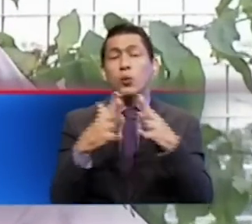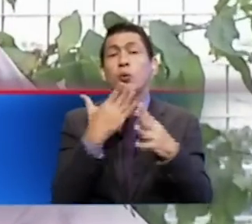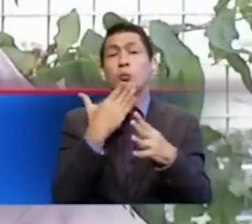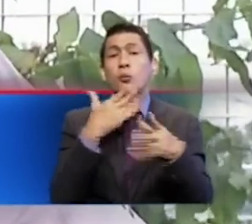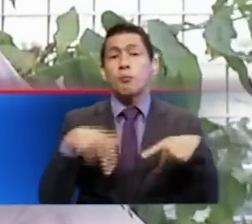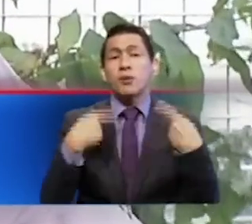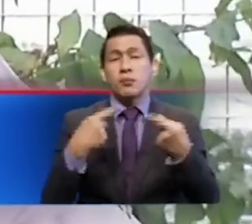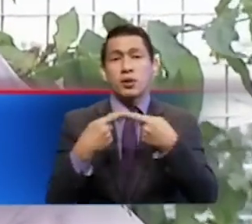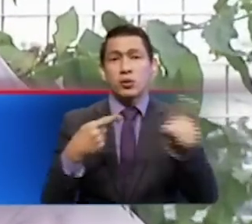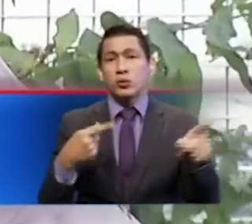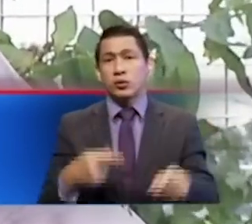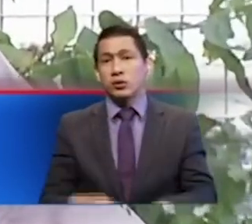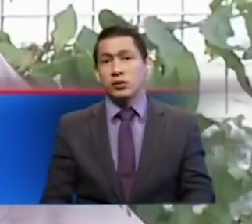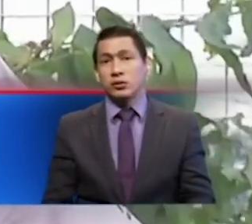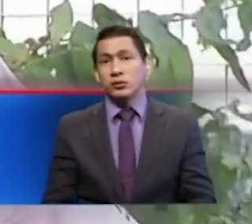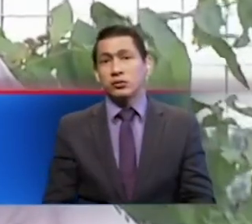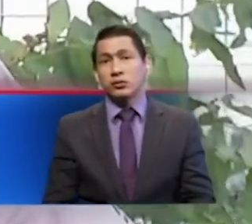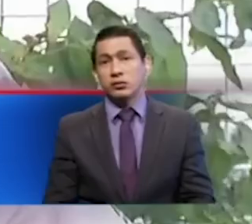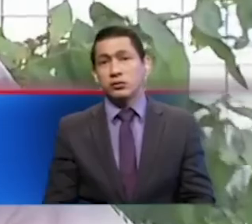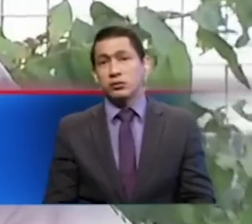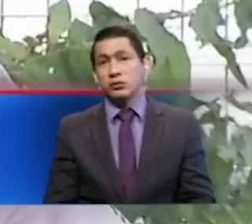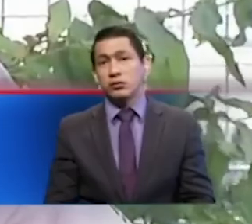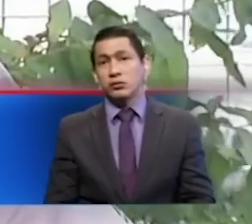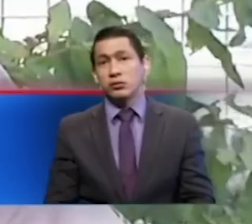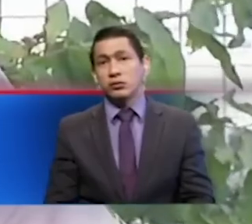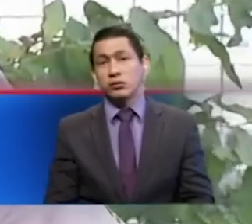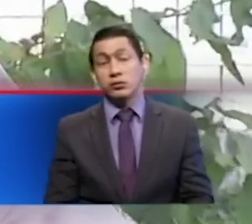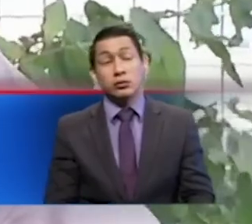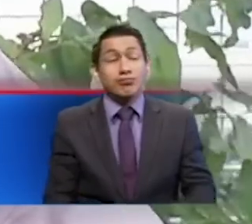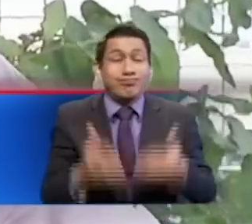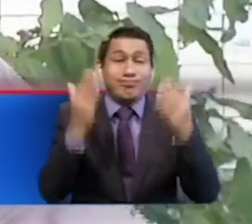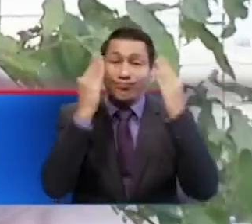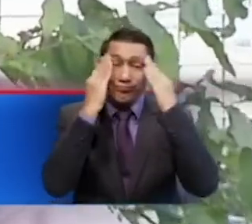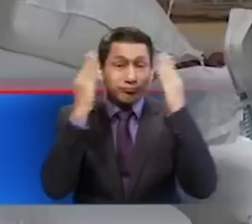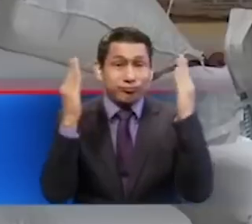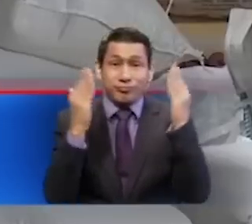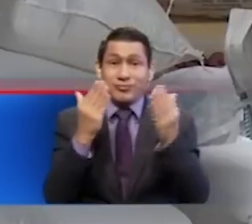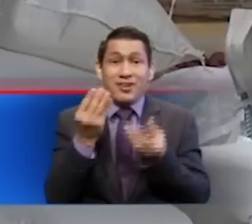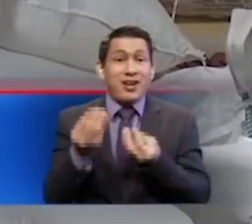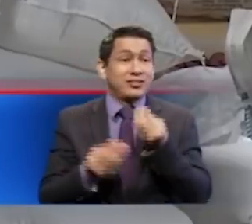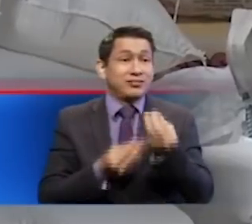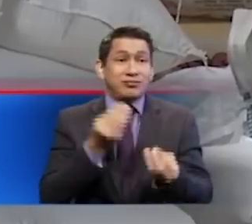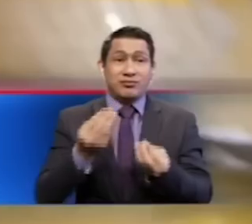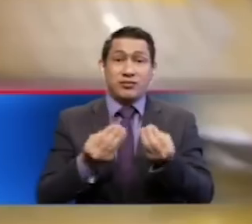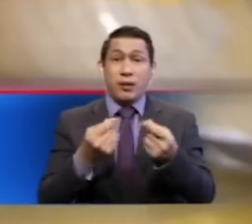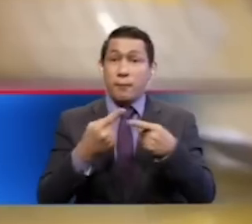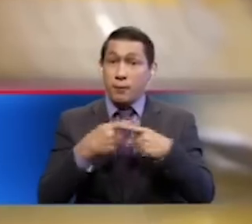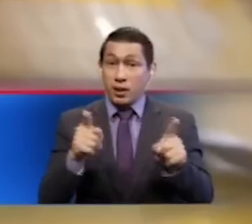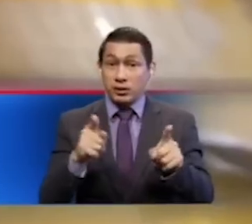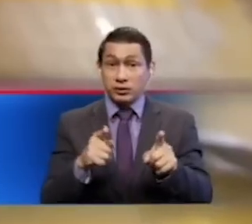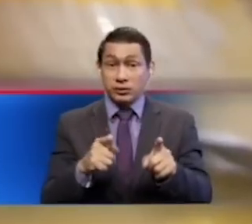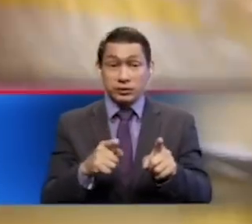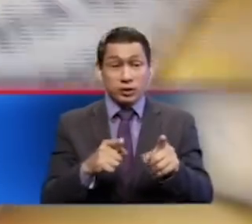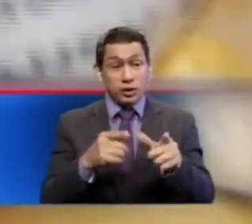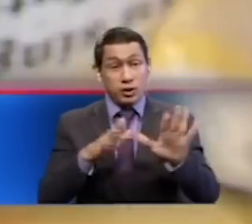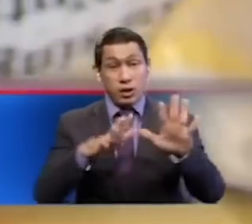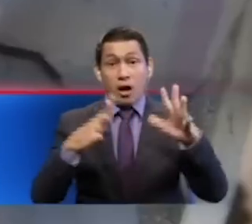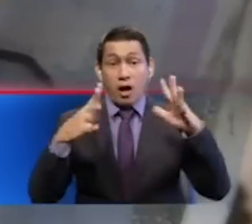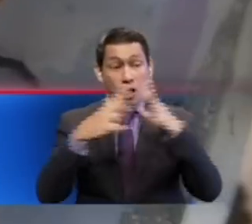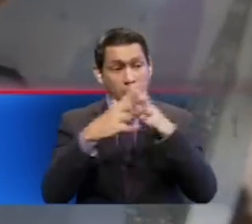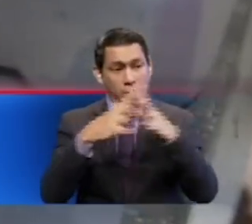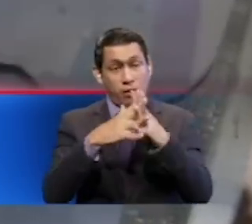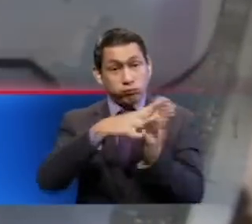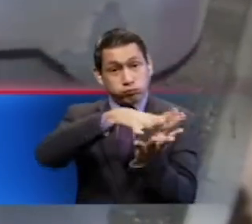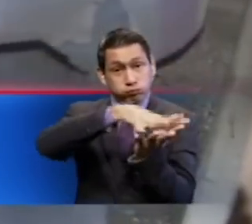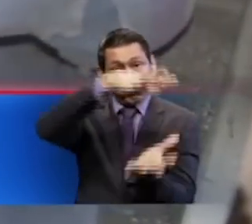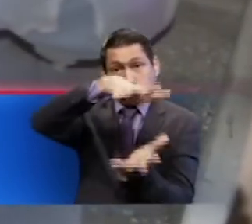ya le digo, pues eso de por motivo del invierno no sabemos cómo poder hacer. Almacenar la producción para responder a la demanda